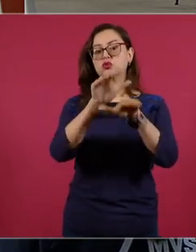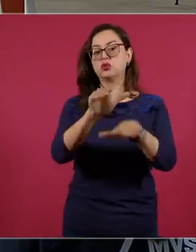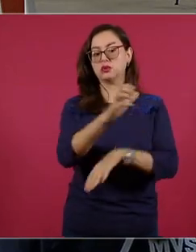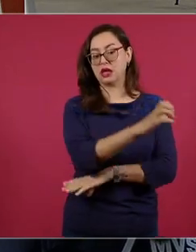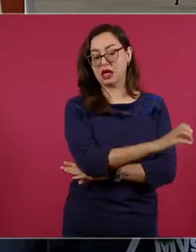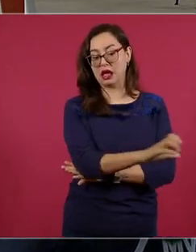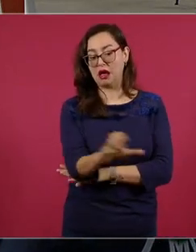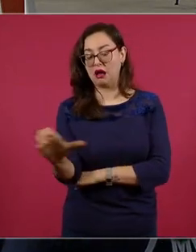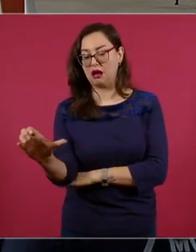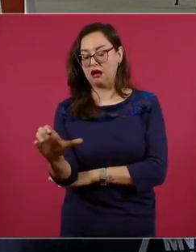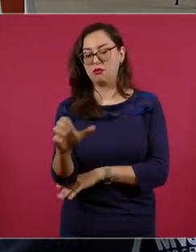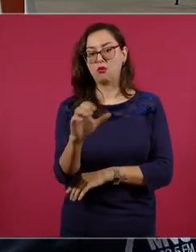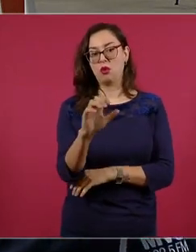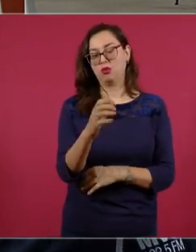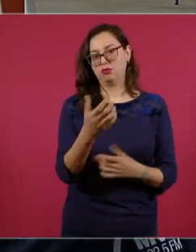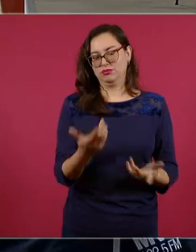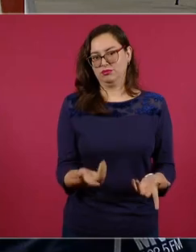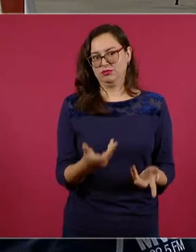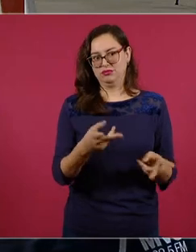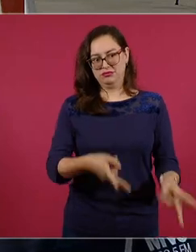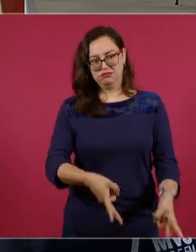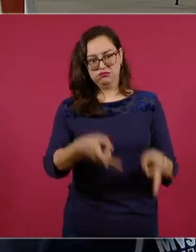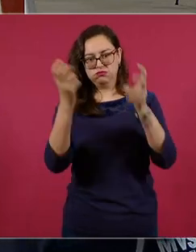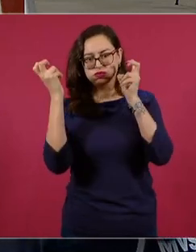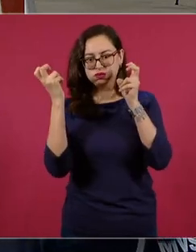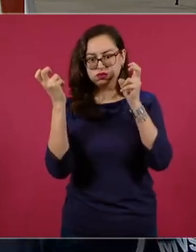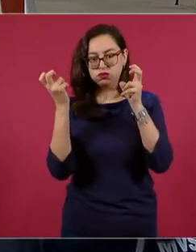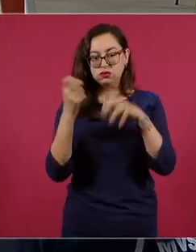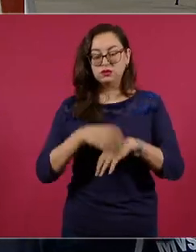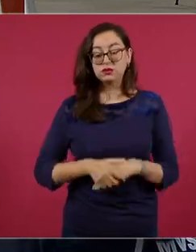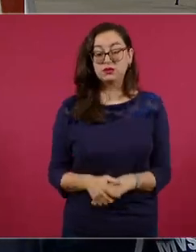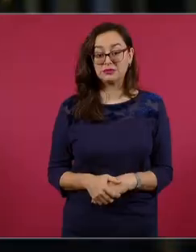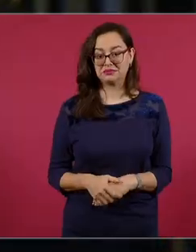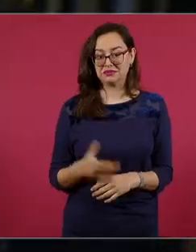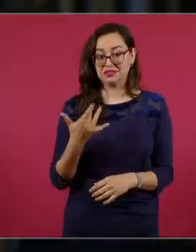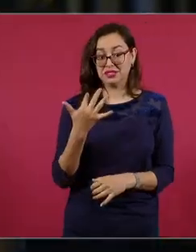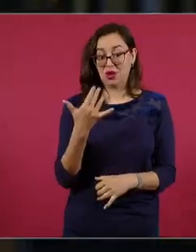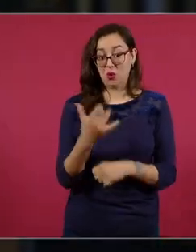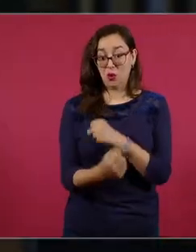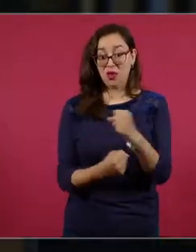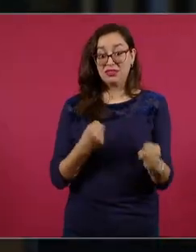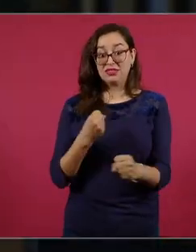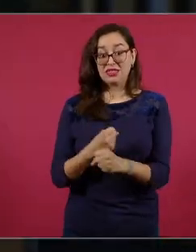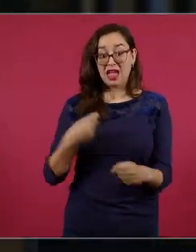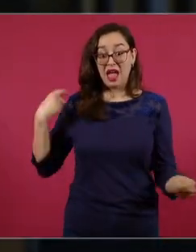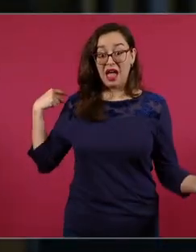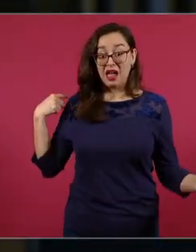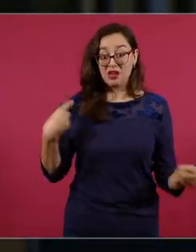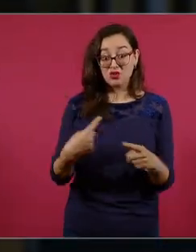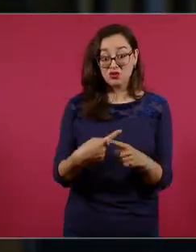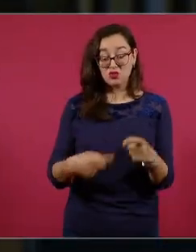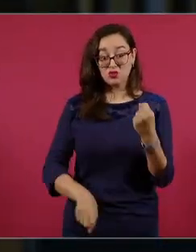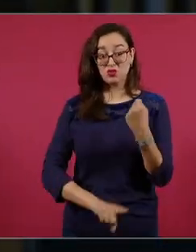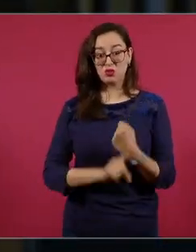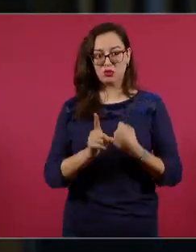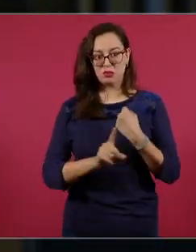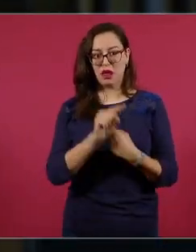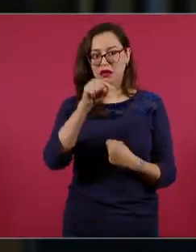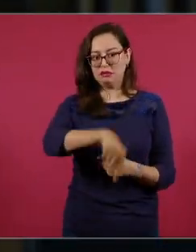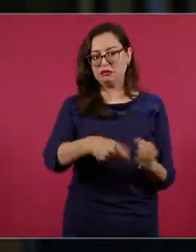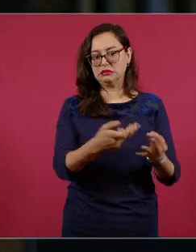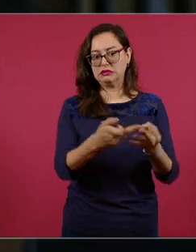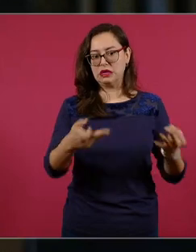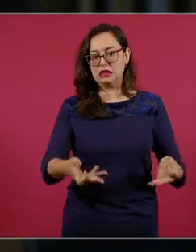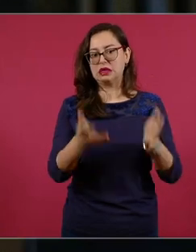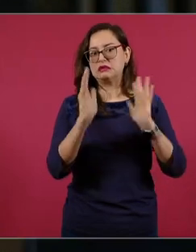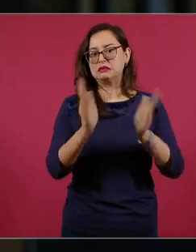de las cuales estas tierras, este problema ya tiene ya casi 50 años, inclusive ya hay desarrollos urbanos en